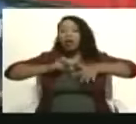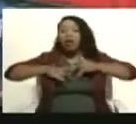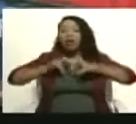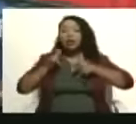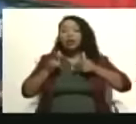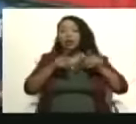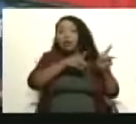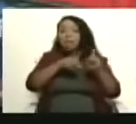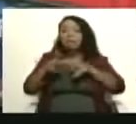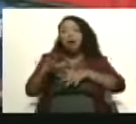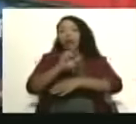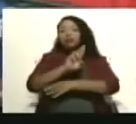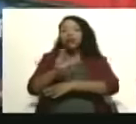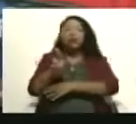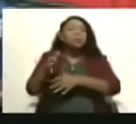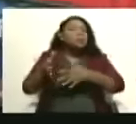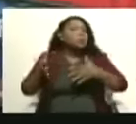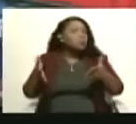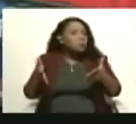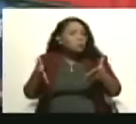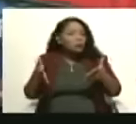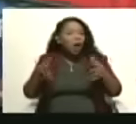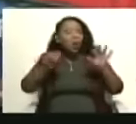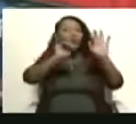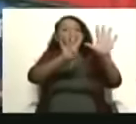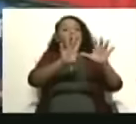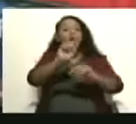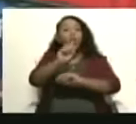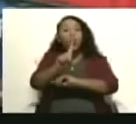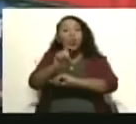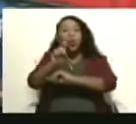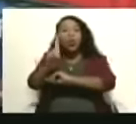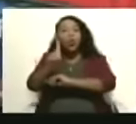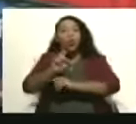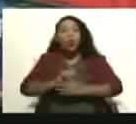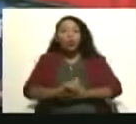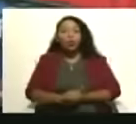Plan República a través del 911.